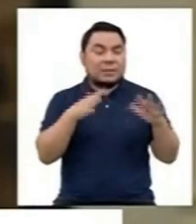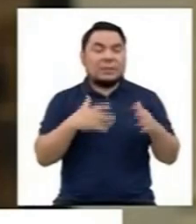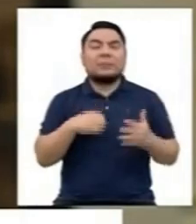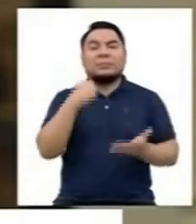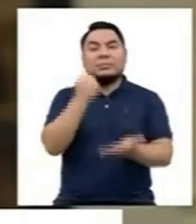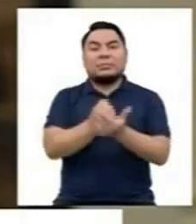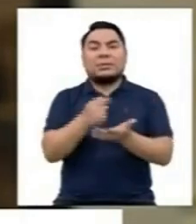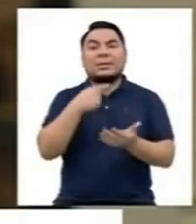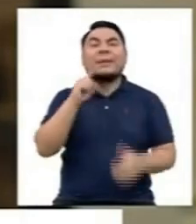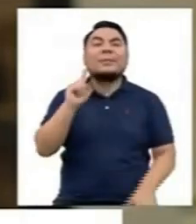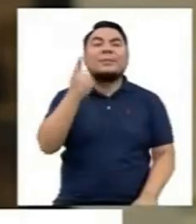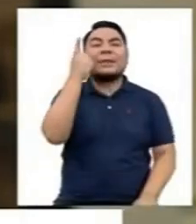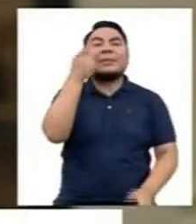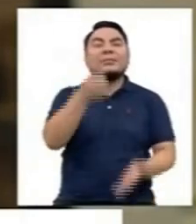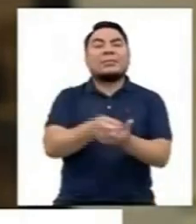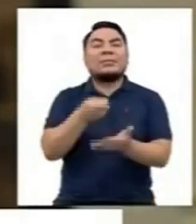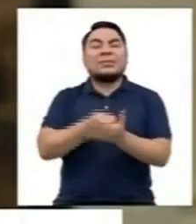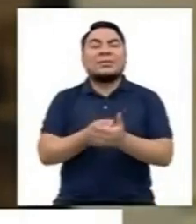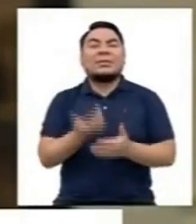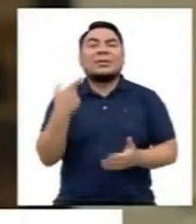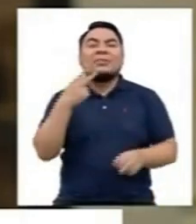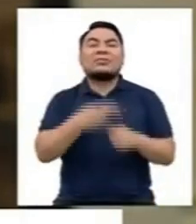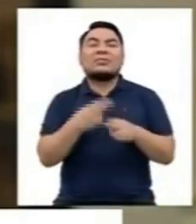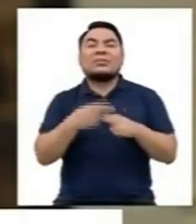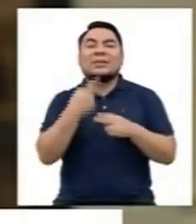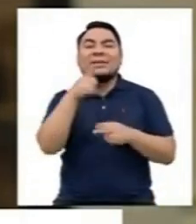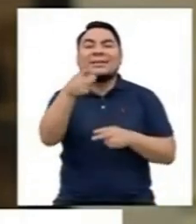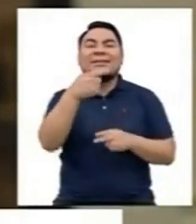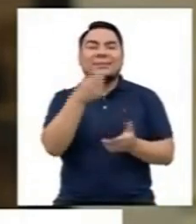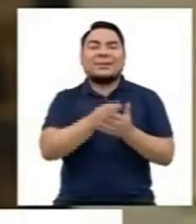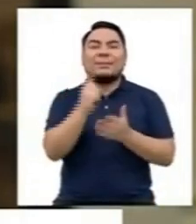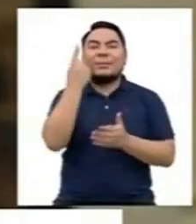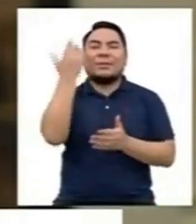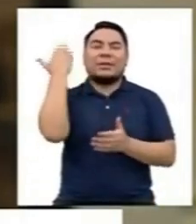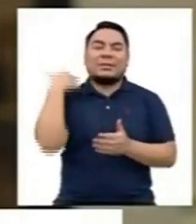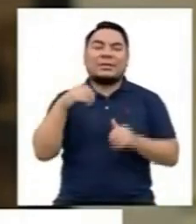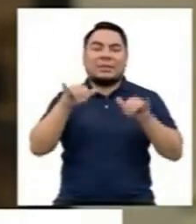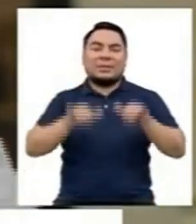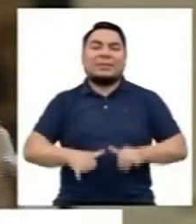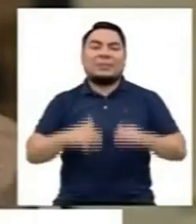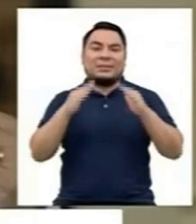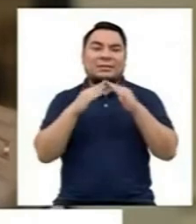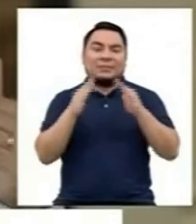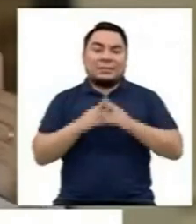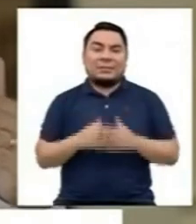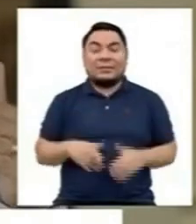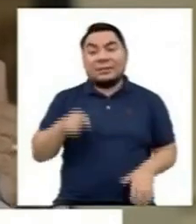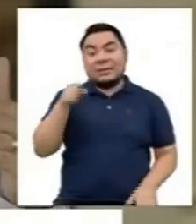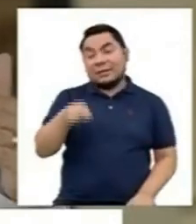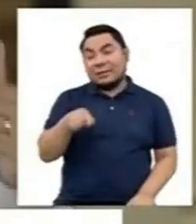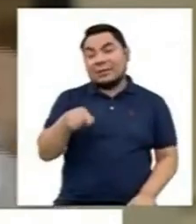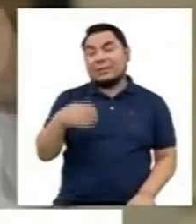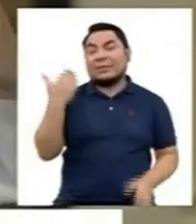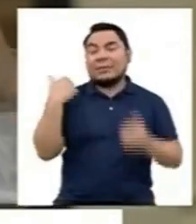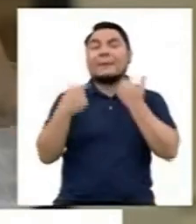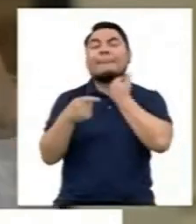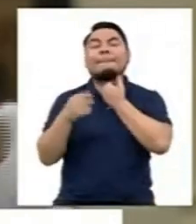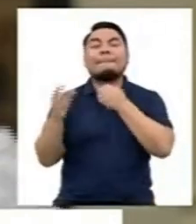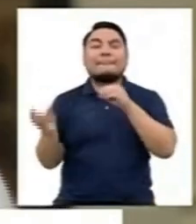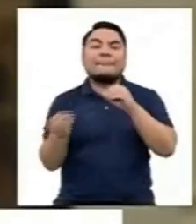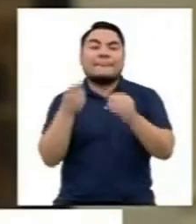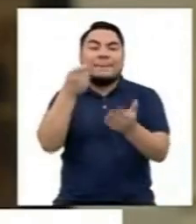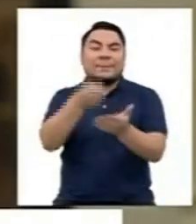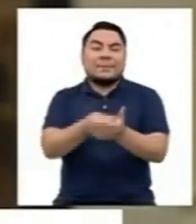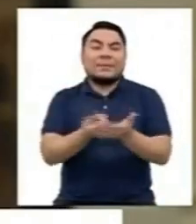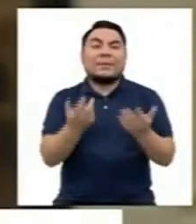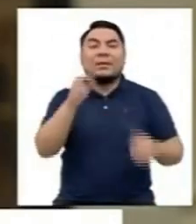acudamos, de este canal, estamos invocando al gobierno a que reflexione sobre el cronograma que piensa lanzar a través de la Comisión de Vacunas. No vamos por ese